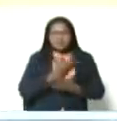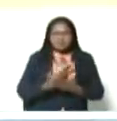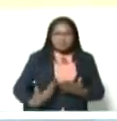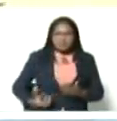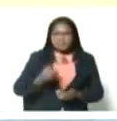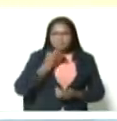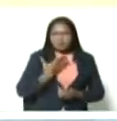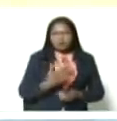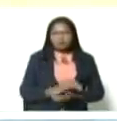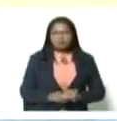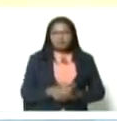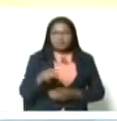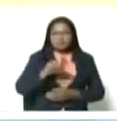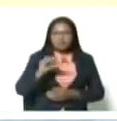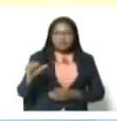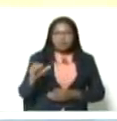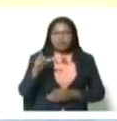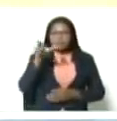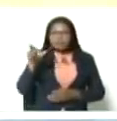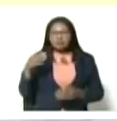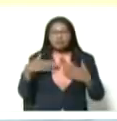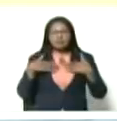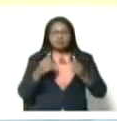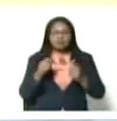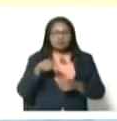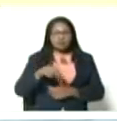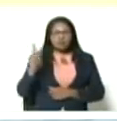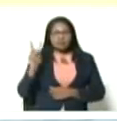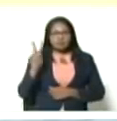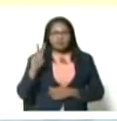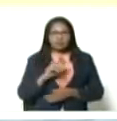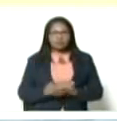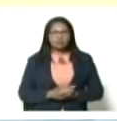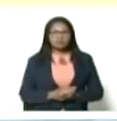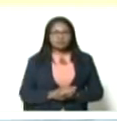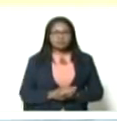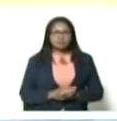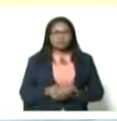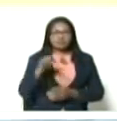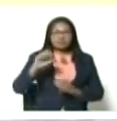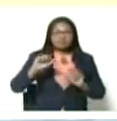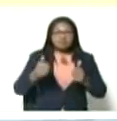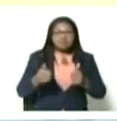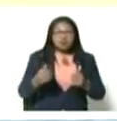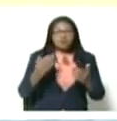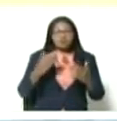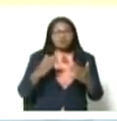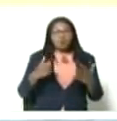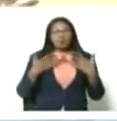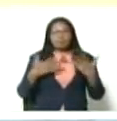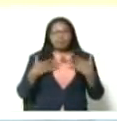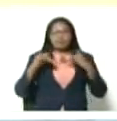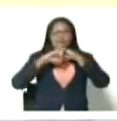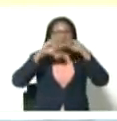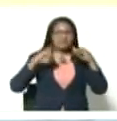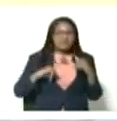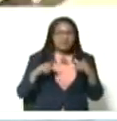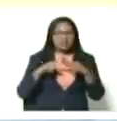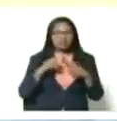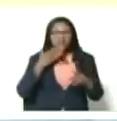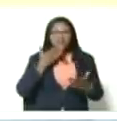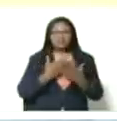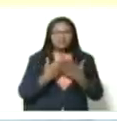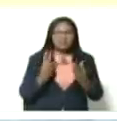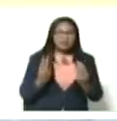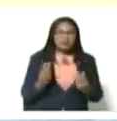Bueno, esta semana el personal de salud de Venezuela realmente ha estado muy feliz y contento, ha dado mucho